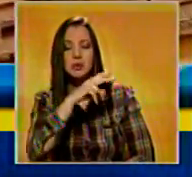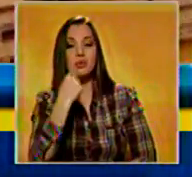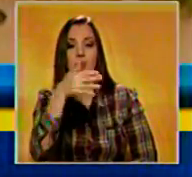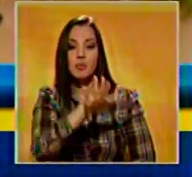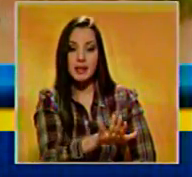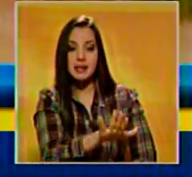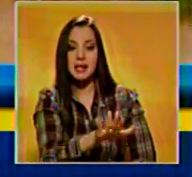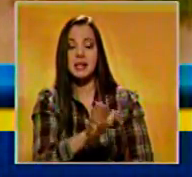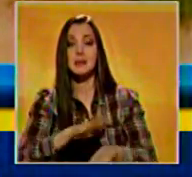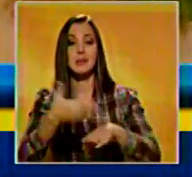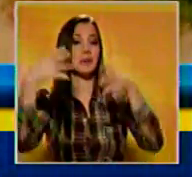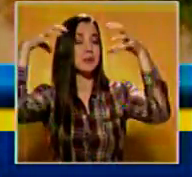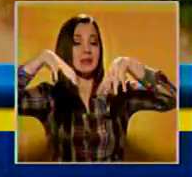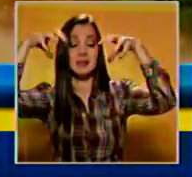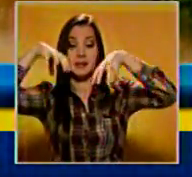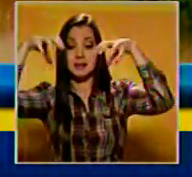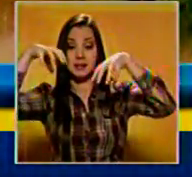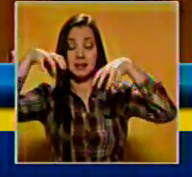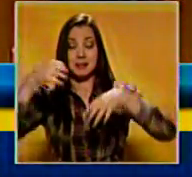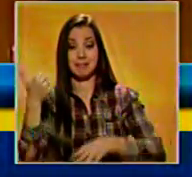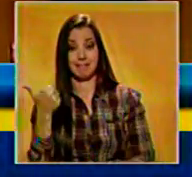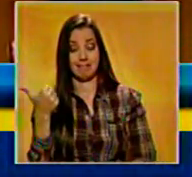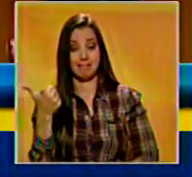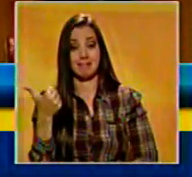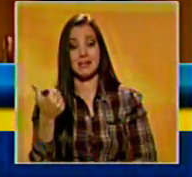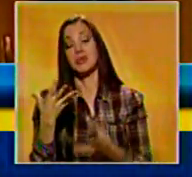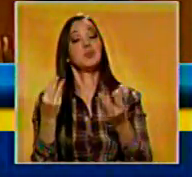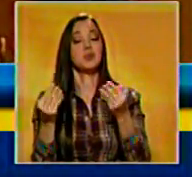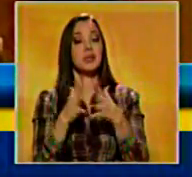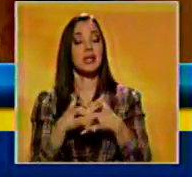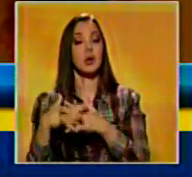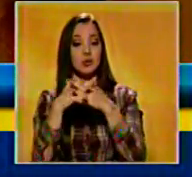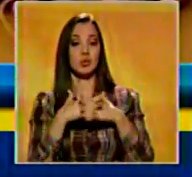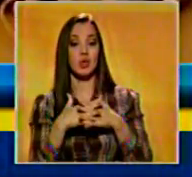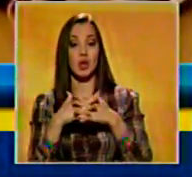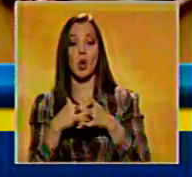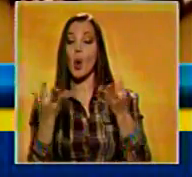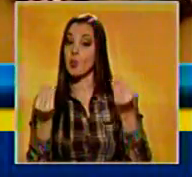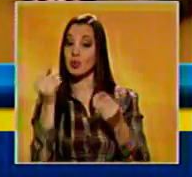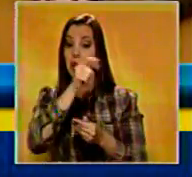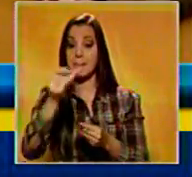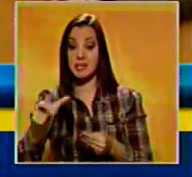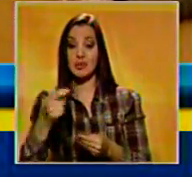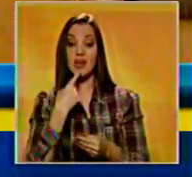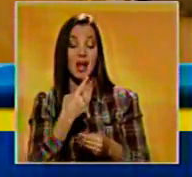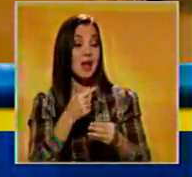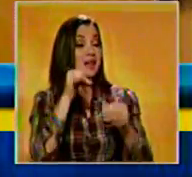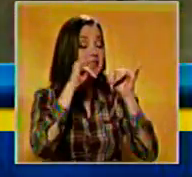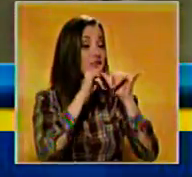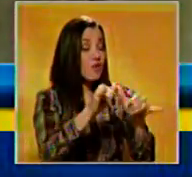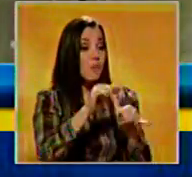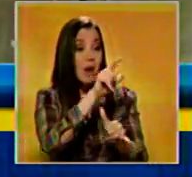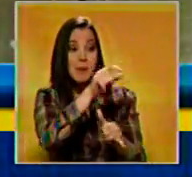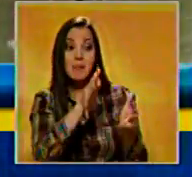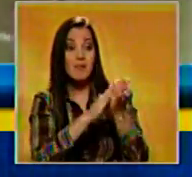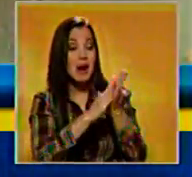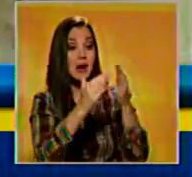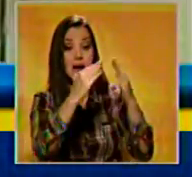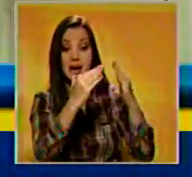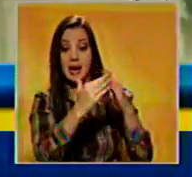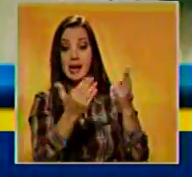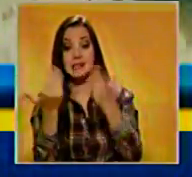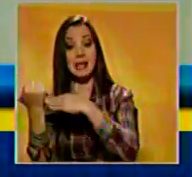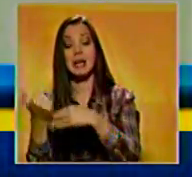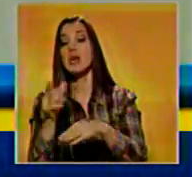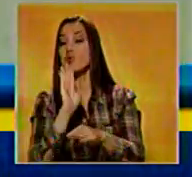afectadas por el mal tiempo en Houston centenares de personas recibieron instrucciones de evacuar sus hogares Y se emitieron advertencias de